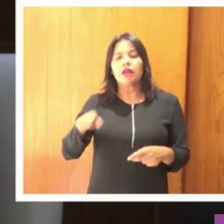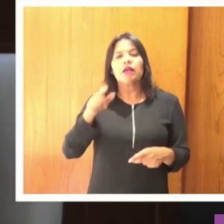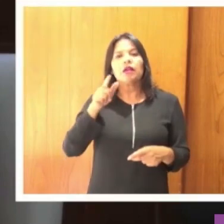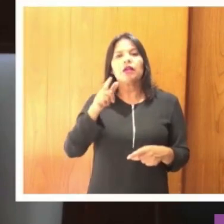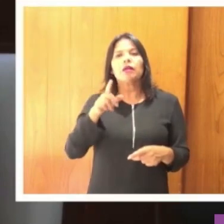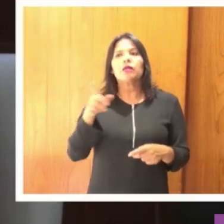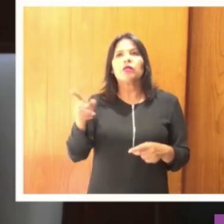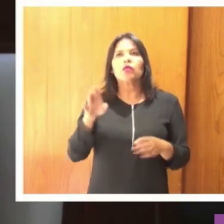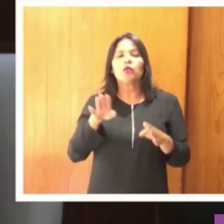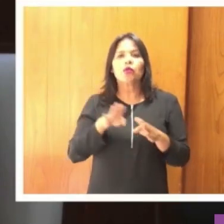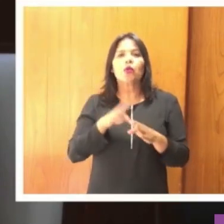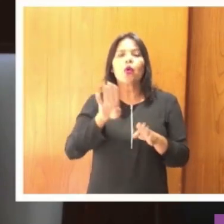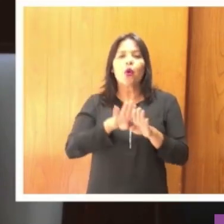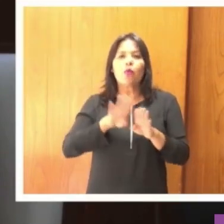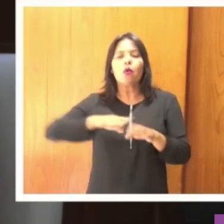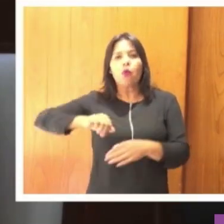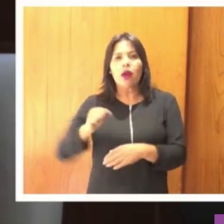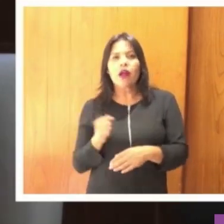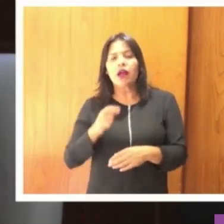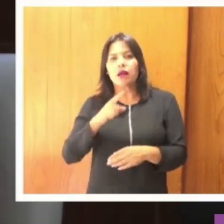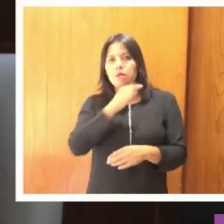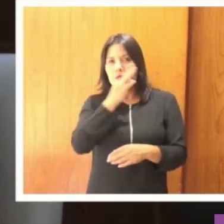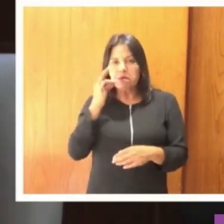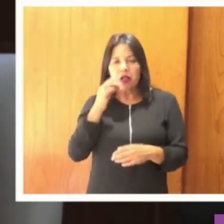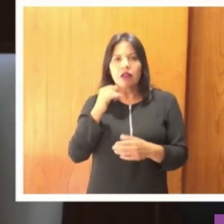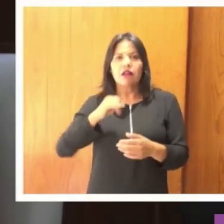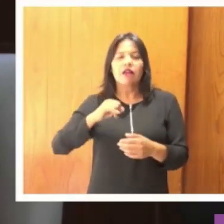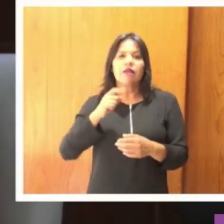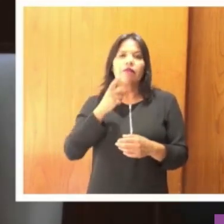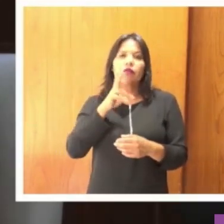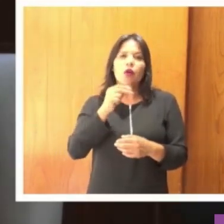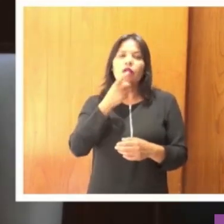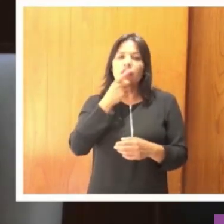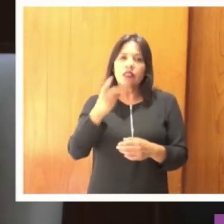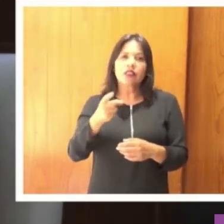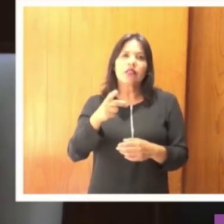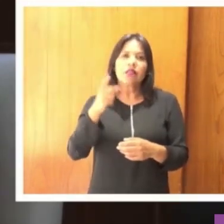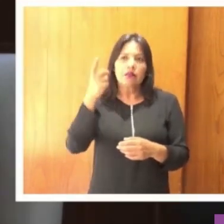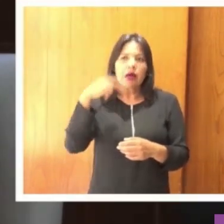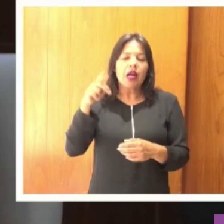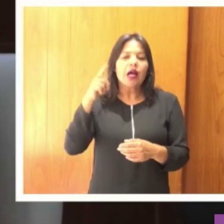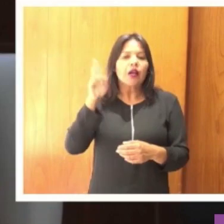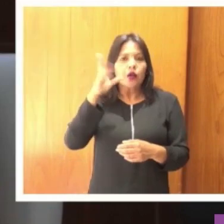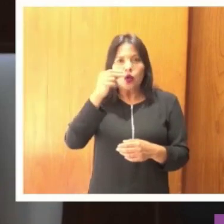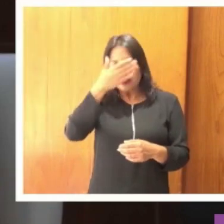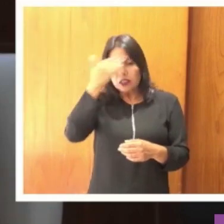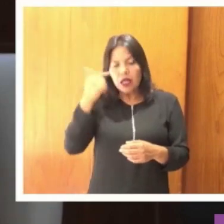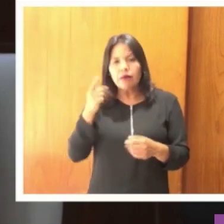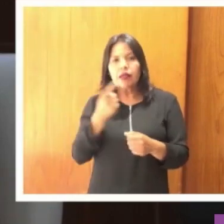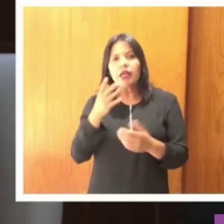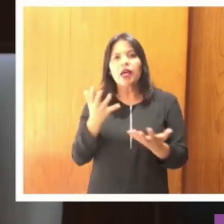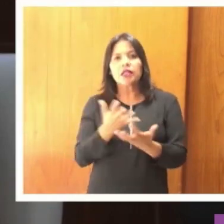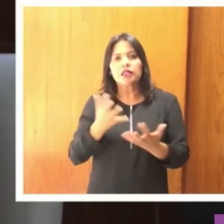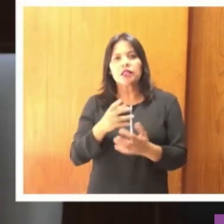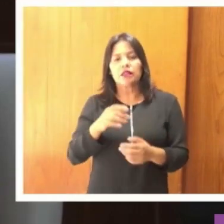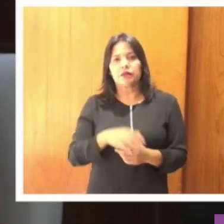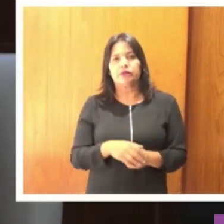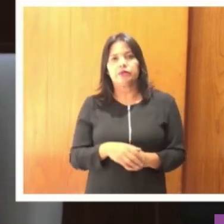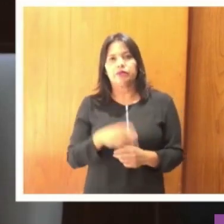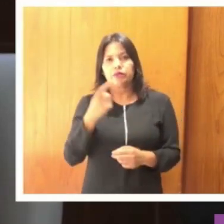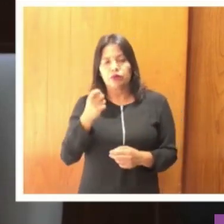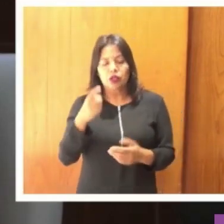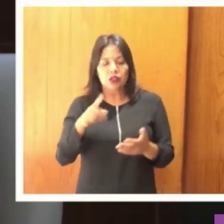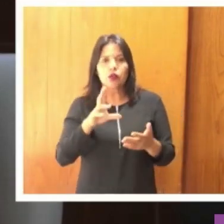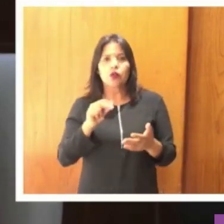que tutela este instituto un medio por el cual la sociedad puede obtener información del desempeño y la rendición de